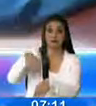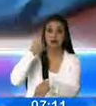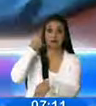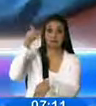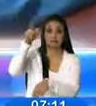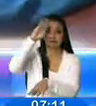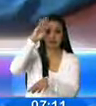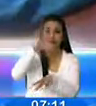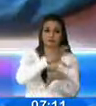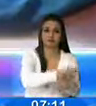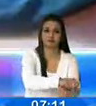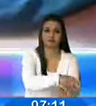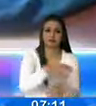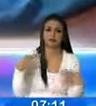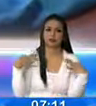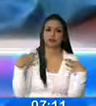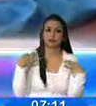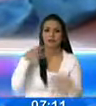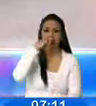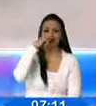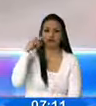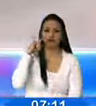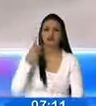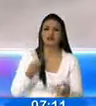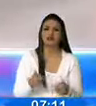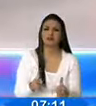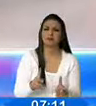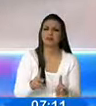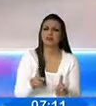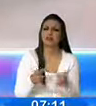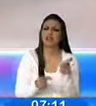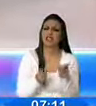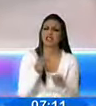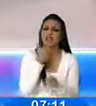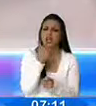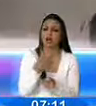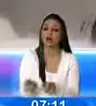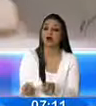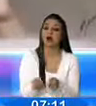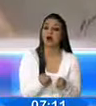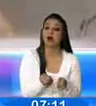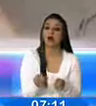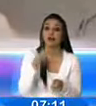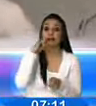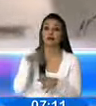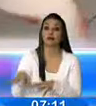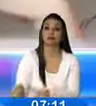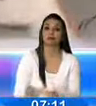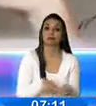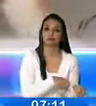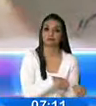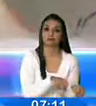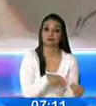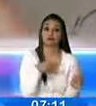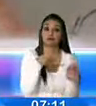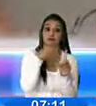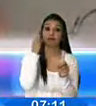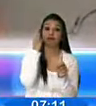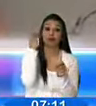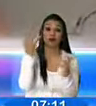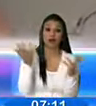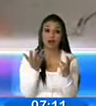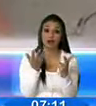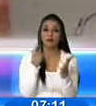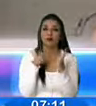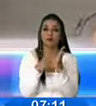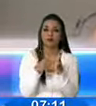tiene ropa del niño y leche de ella que ya engañó a los niños para llevarse bonita pasó lo mismo que la señora viene con un